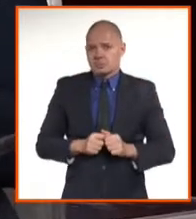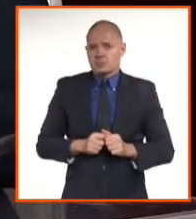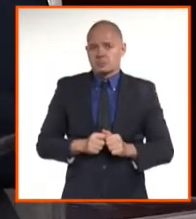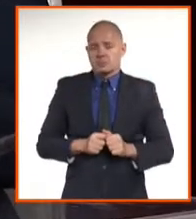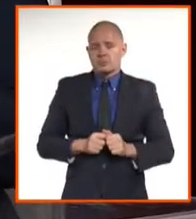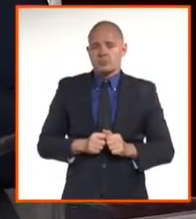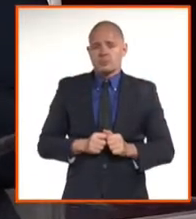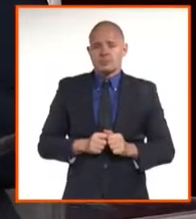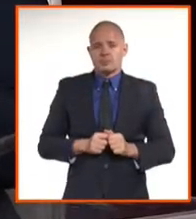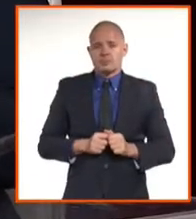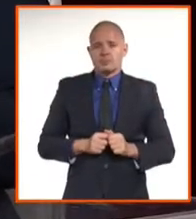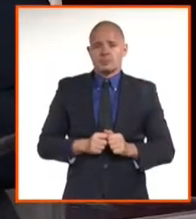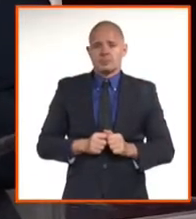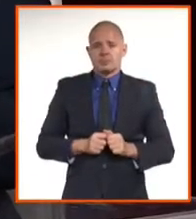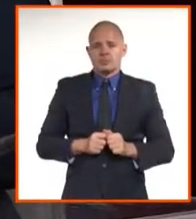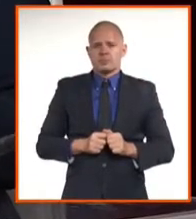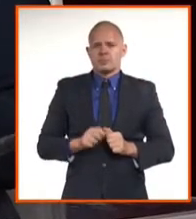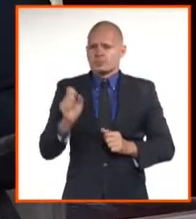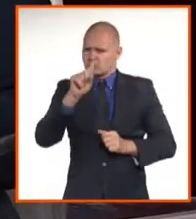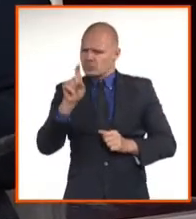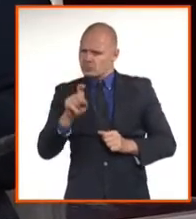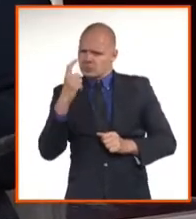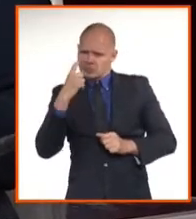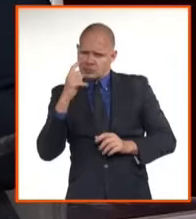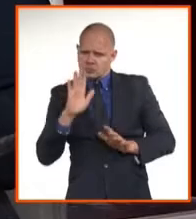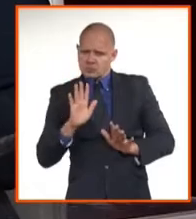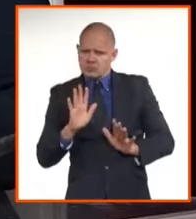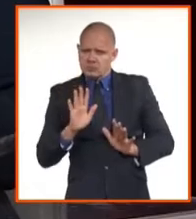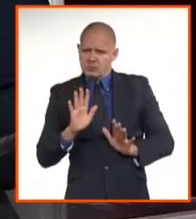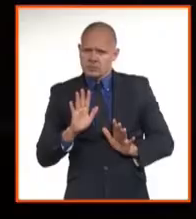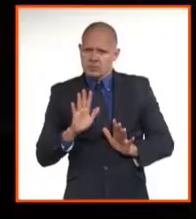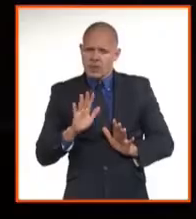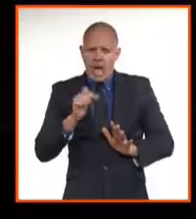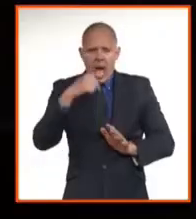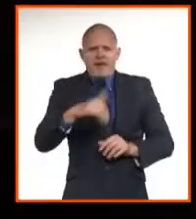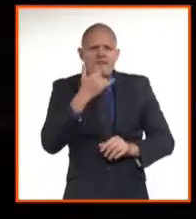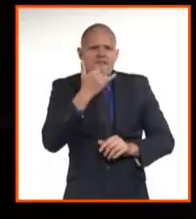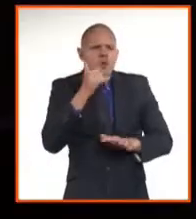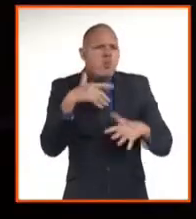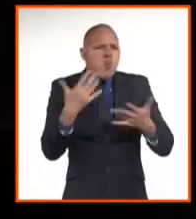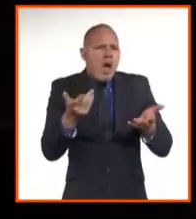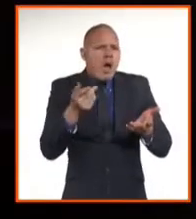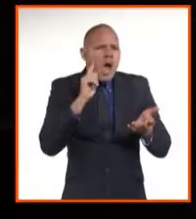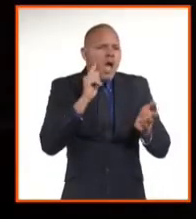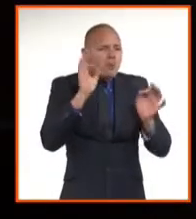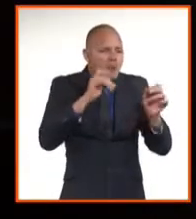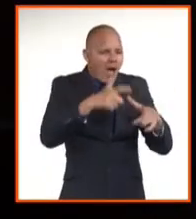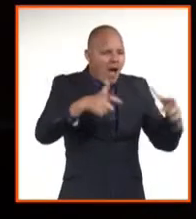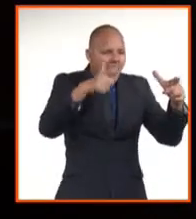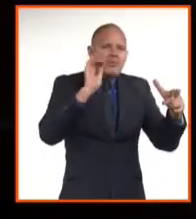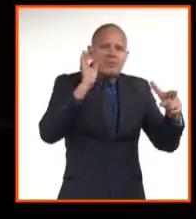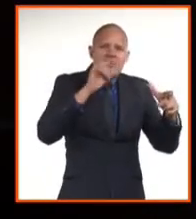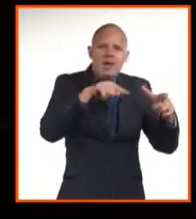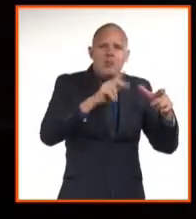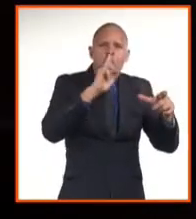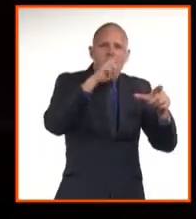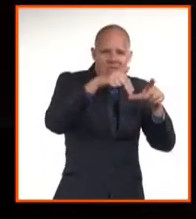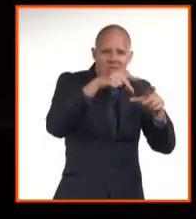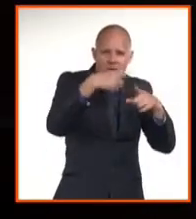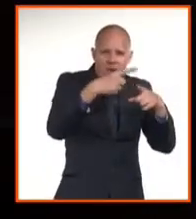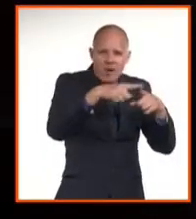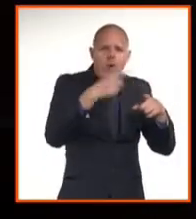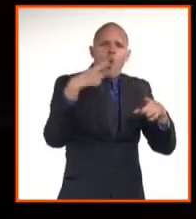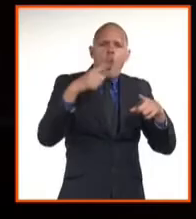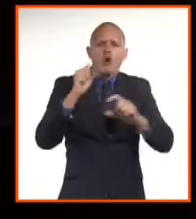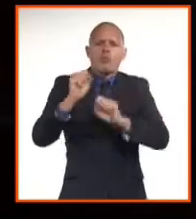otra consecuencia. La principal afectación, entonces, estuvo en la caldera, el resto, el rotor, etcétera, ¿no sufrieron daños con...?